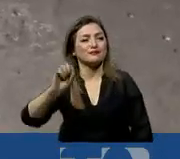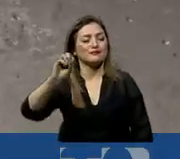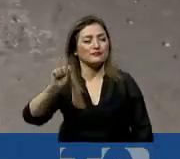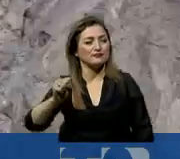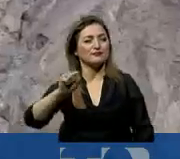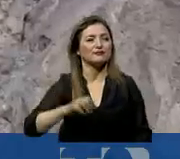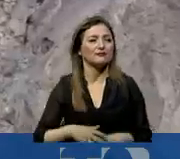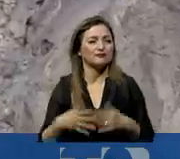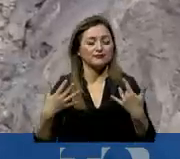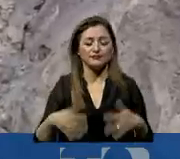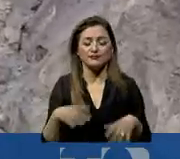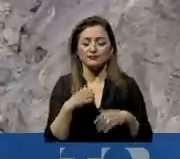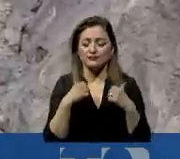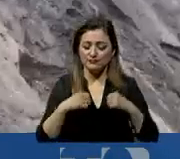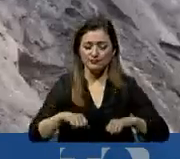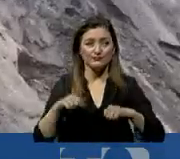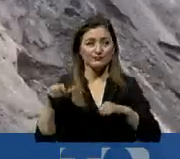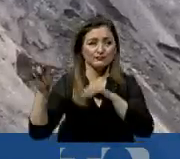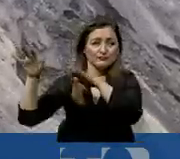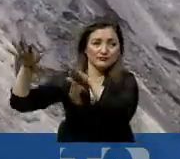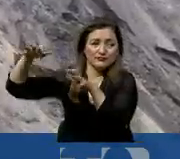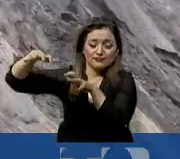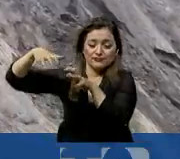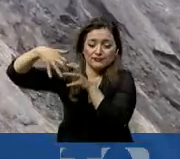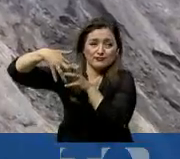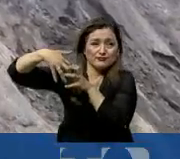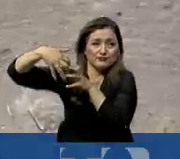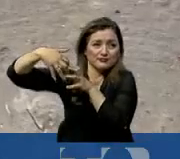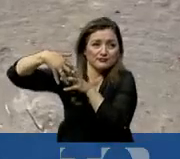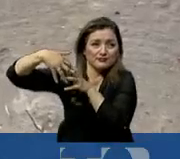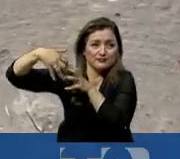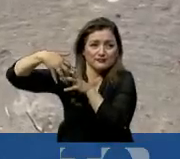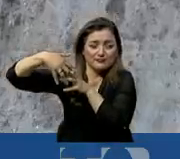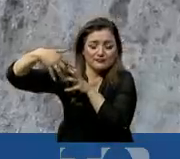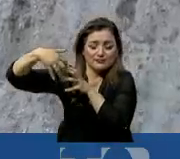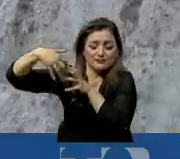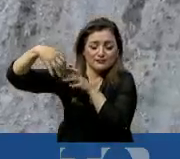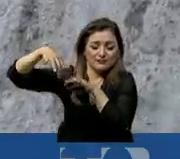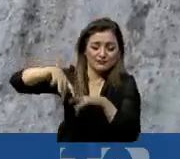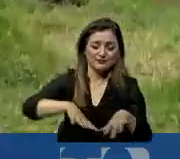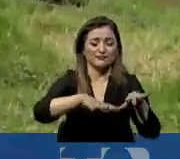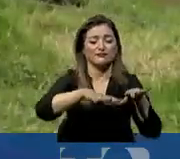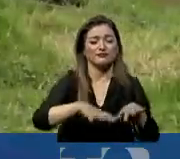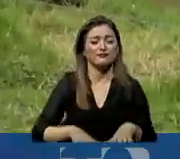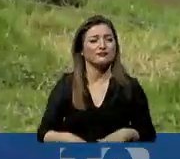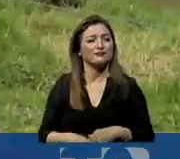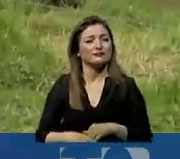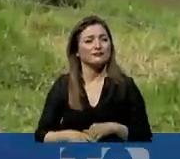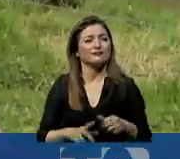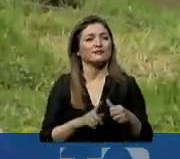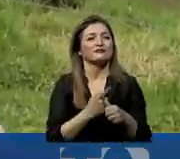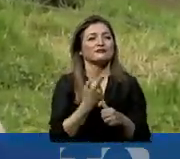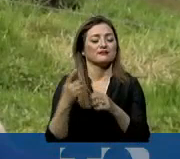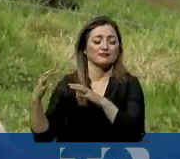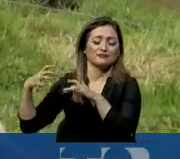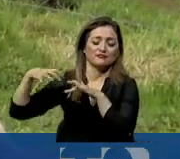es triste. La montaña de a poco se está trizando. La tierra se derrumba llevando todo a su paso. Primero me fue el